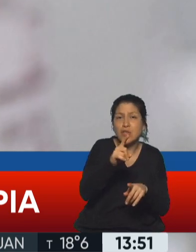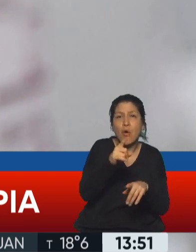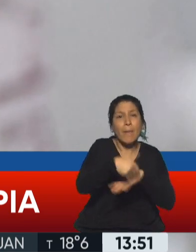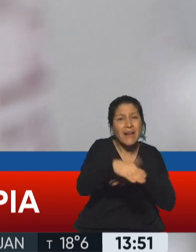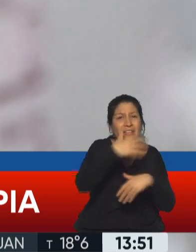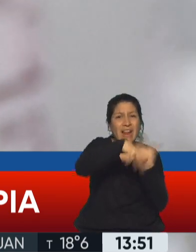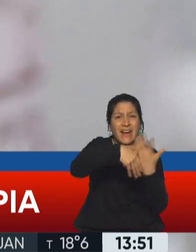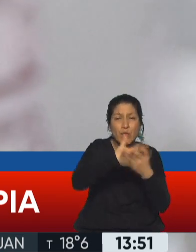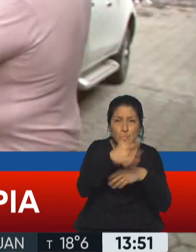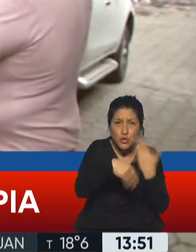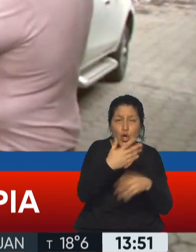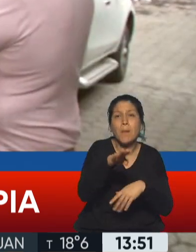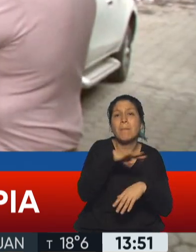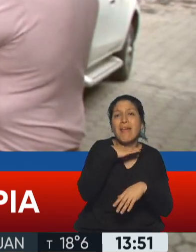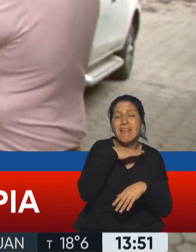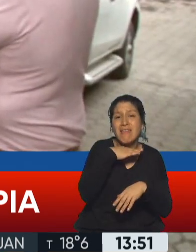¿no? Con el